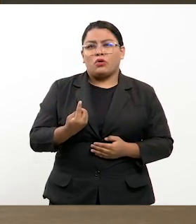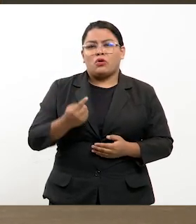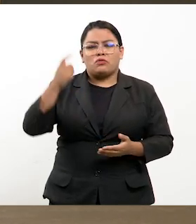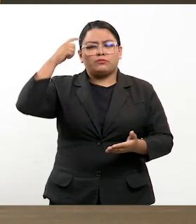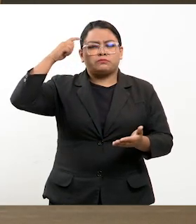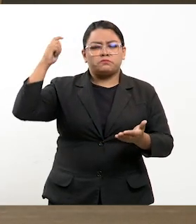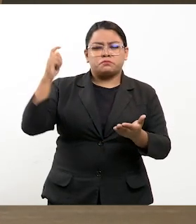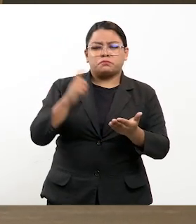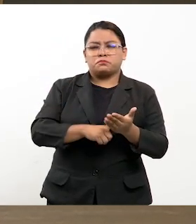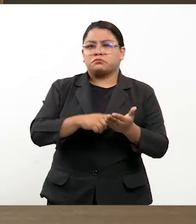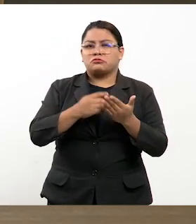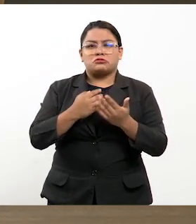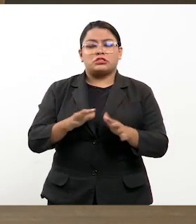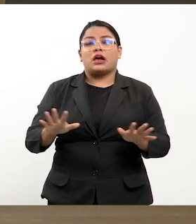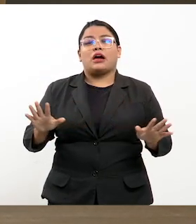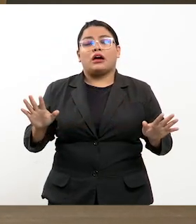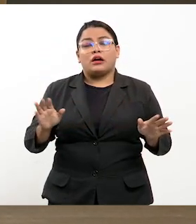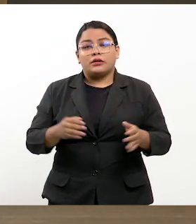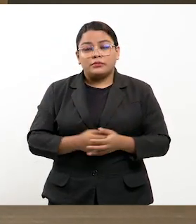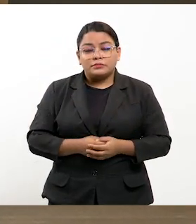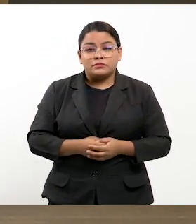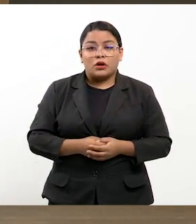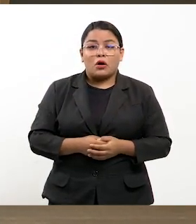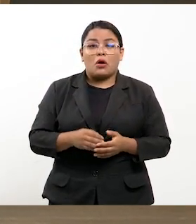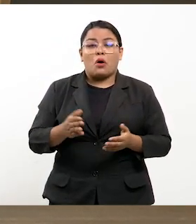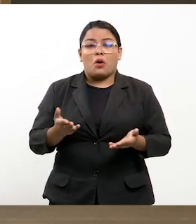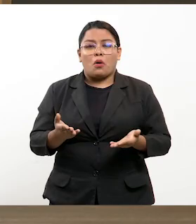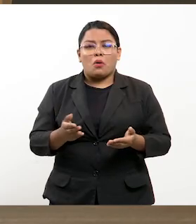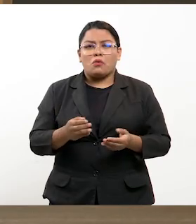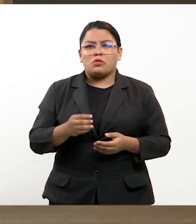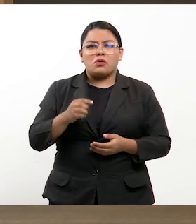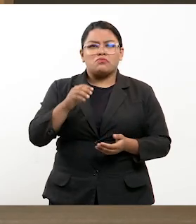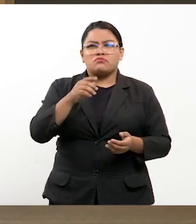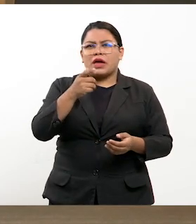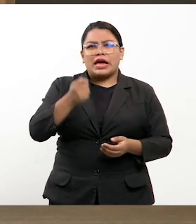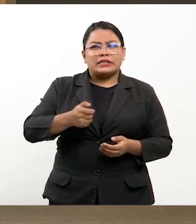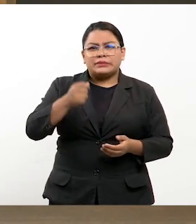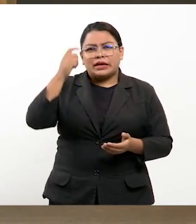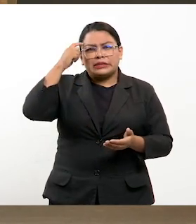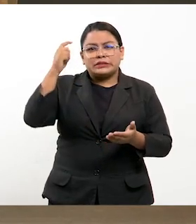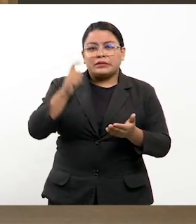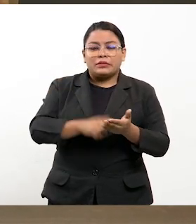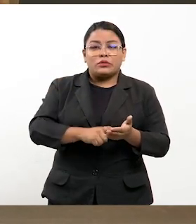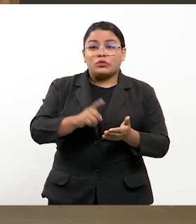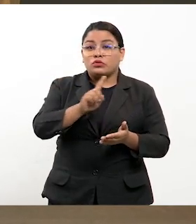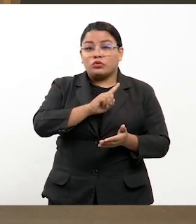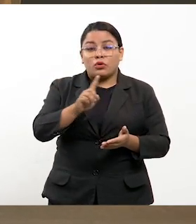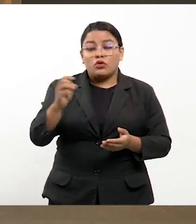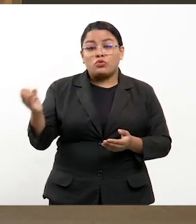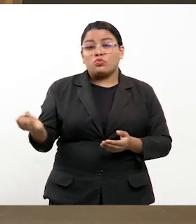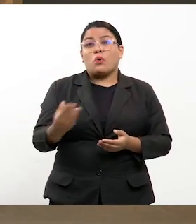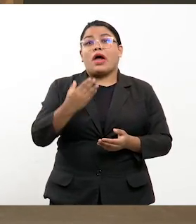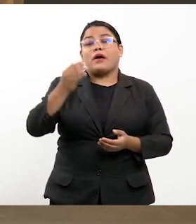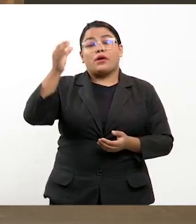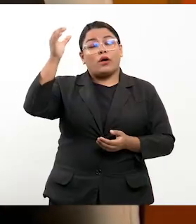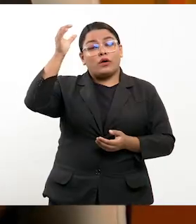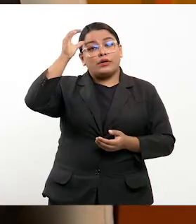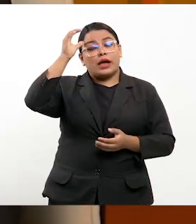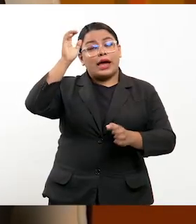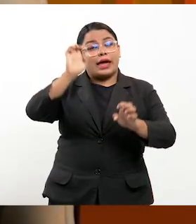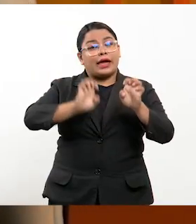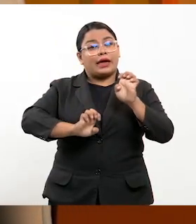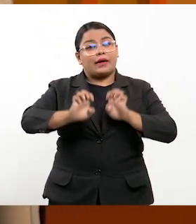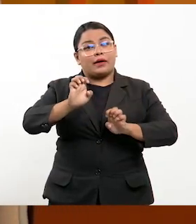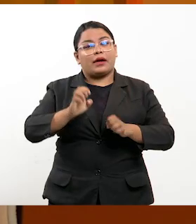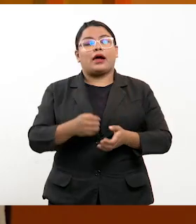prueba escrita que realizamos al final de una unidad o de un trimestre, sino que estamos hablando de un nuevo concepto de las